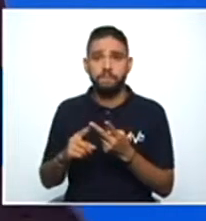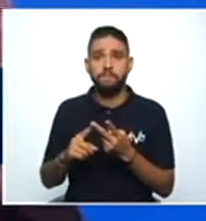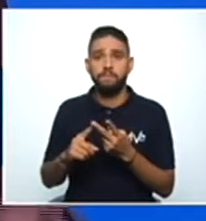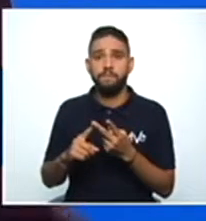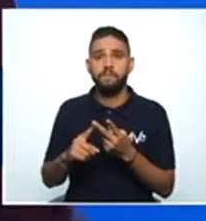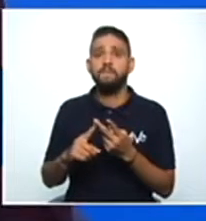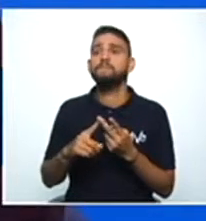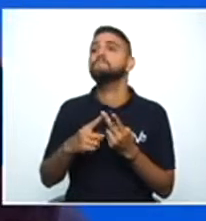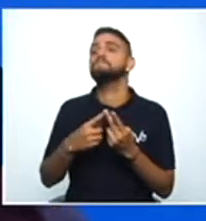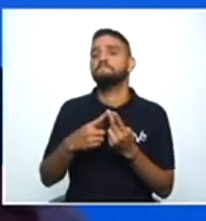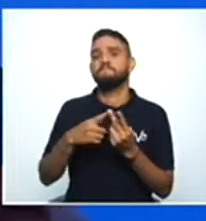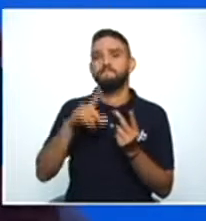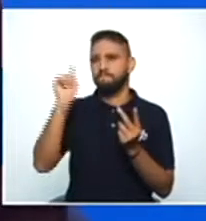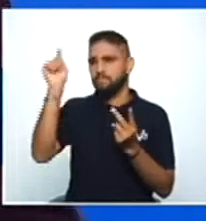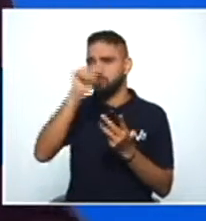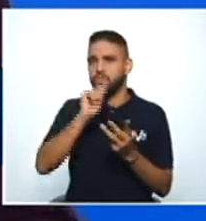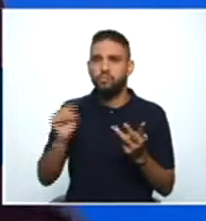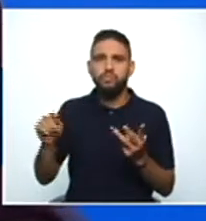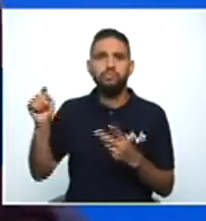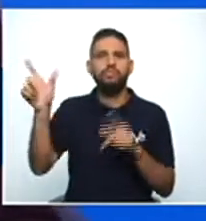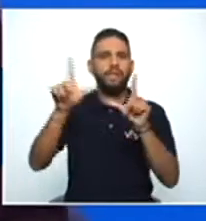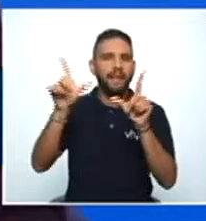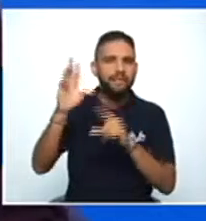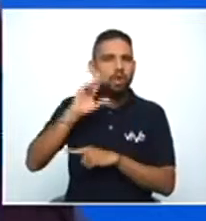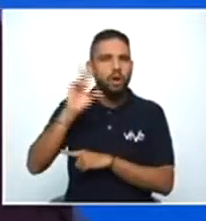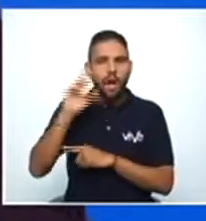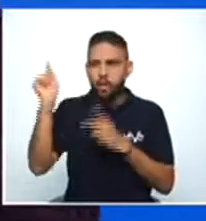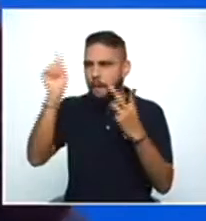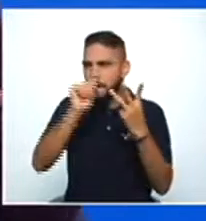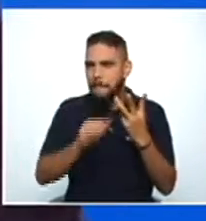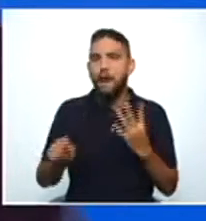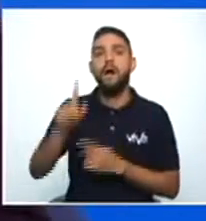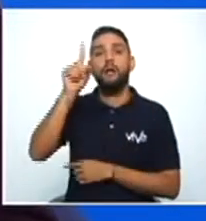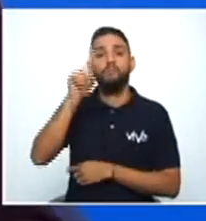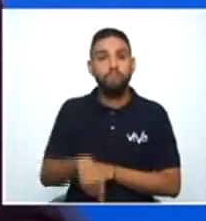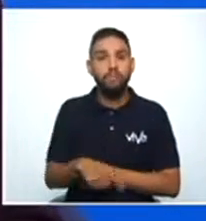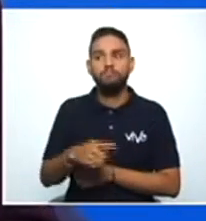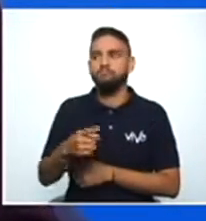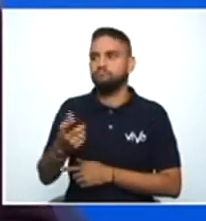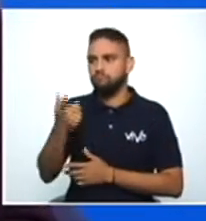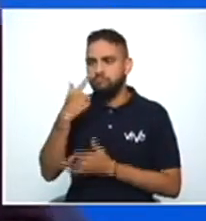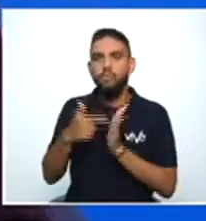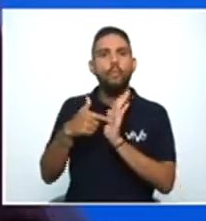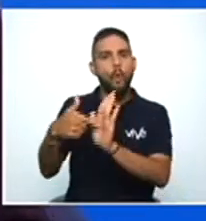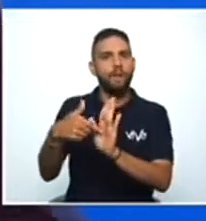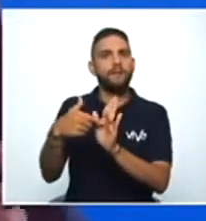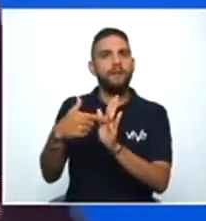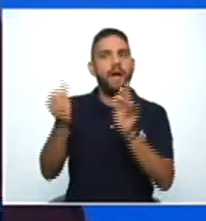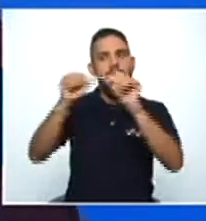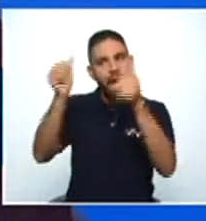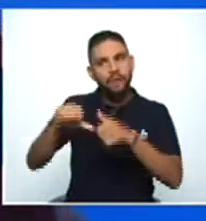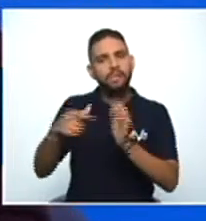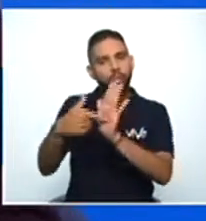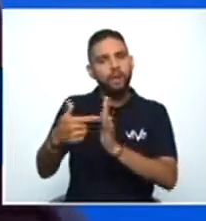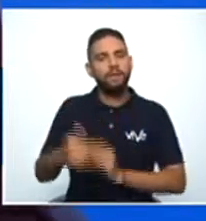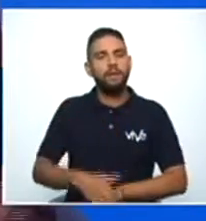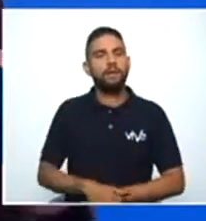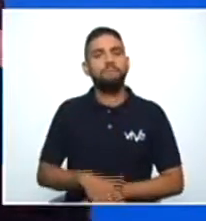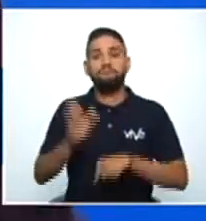gira de medios y así mismo lo que es potenciar su trabajo del punto este artístico porque el disco